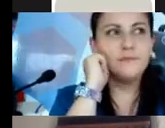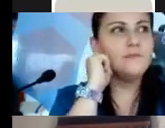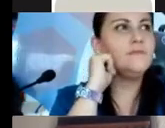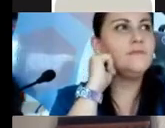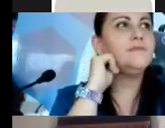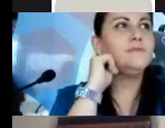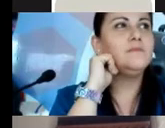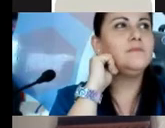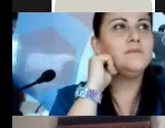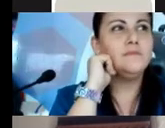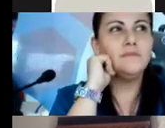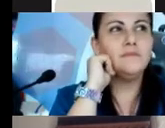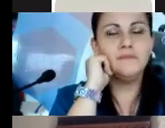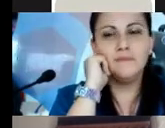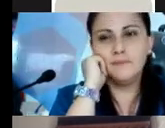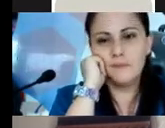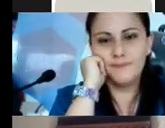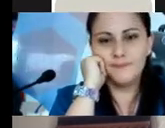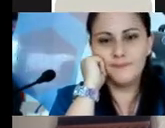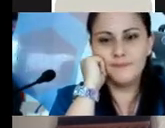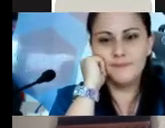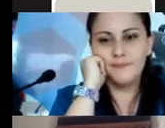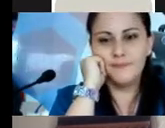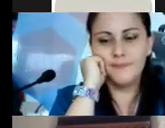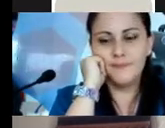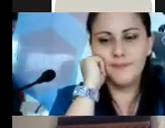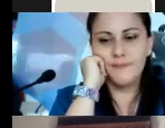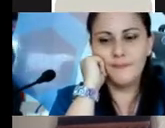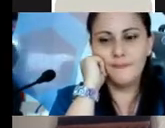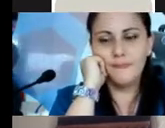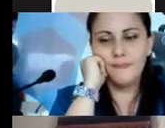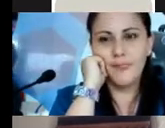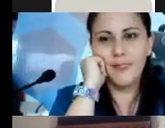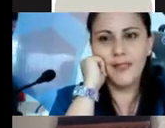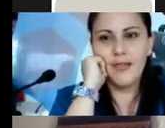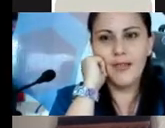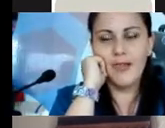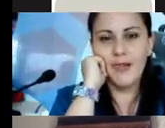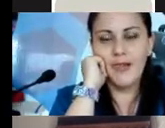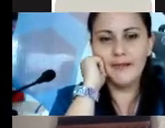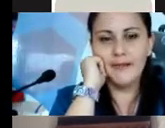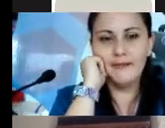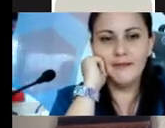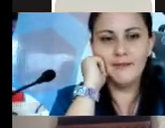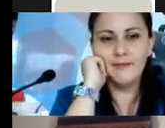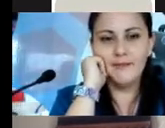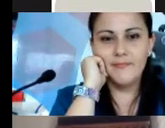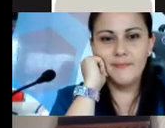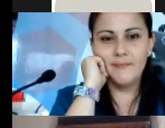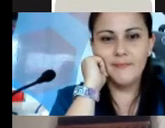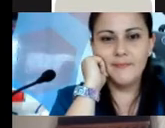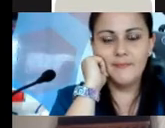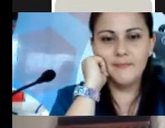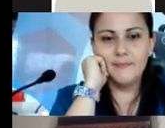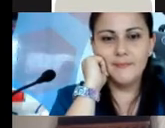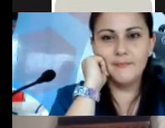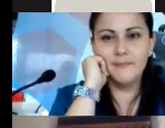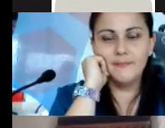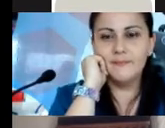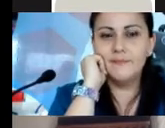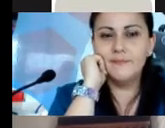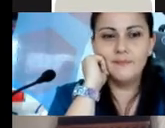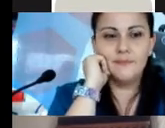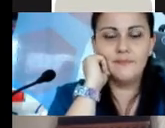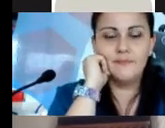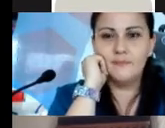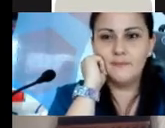la pasé a esta presentación para recordar que no es el objetivo para todos, sino una postura aceptable por